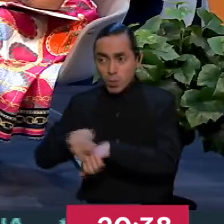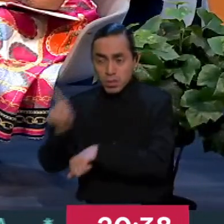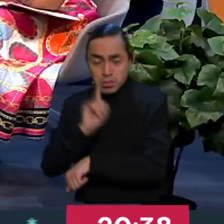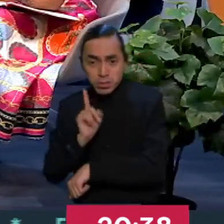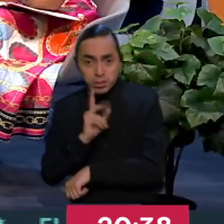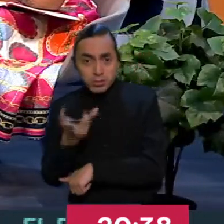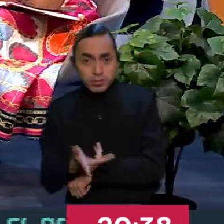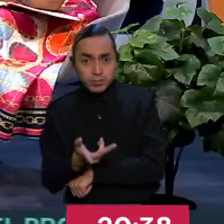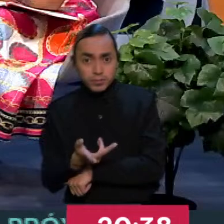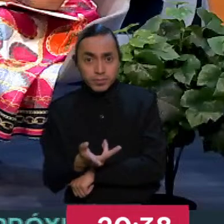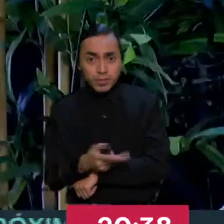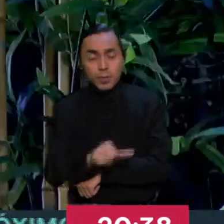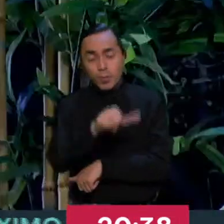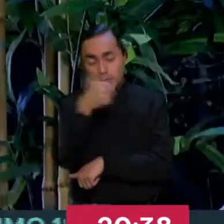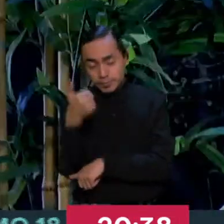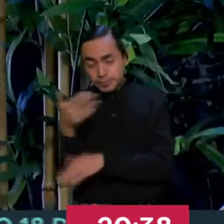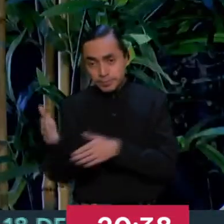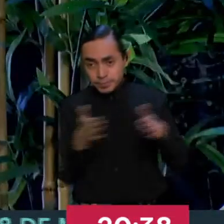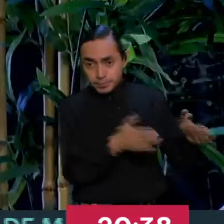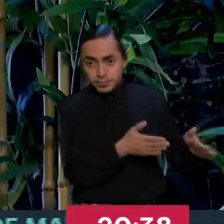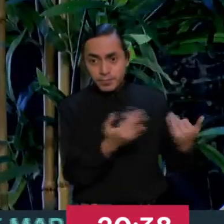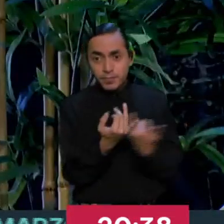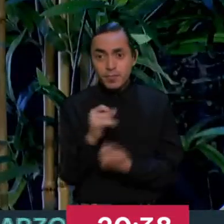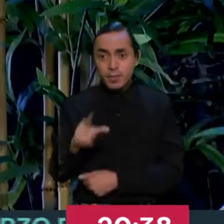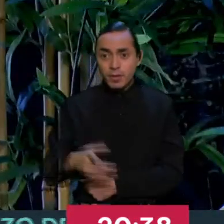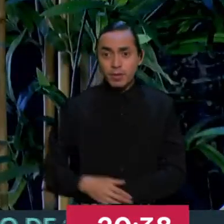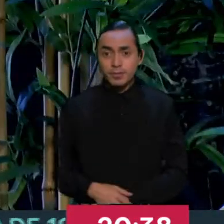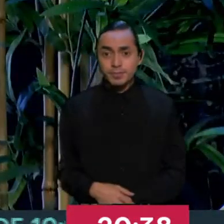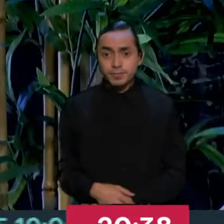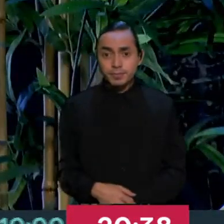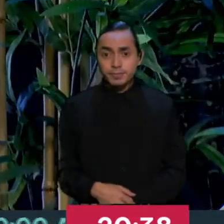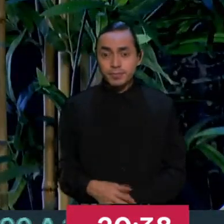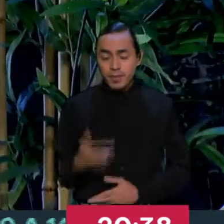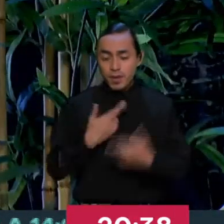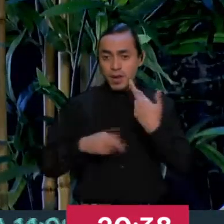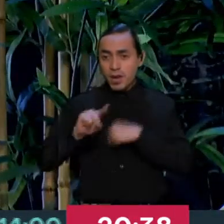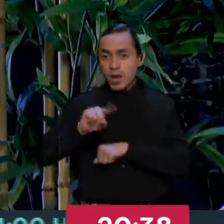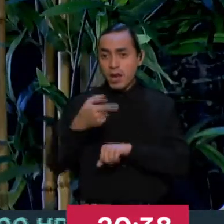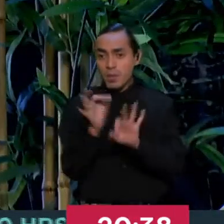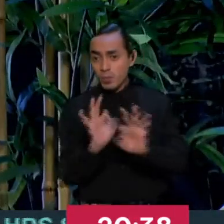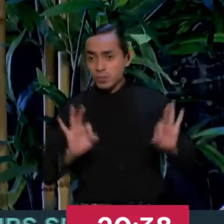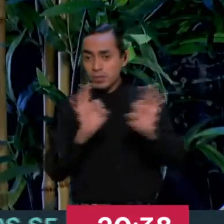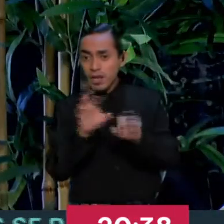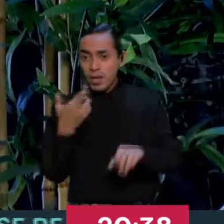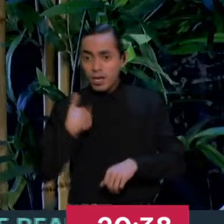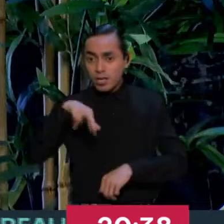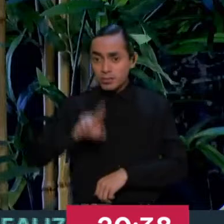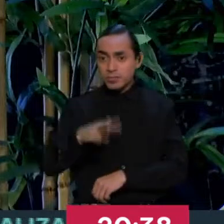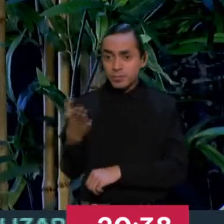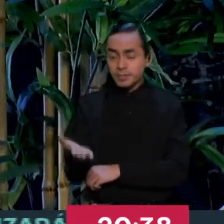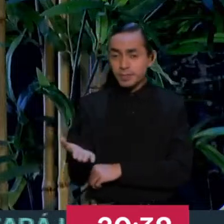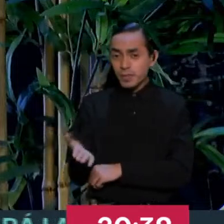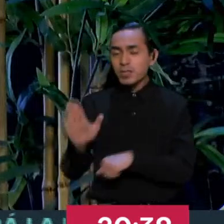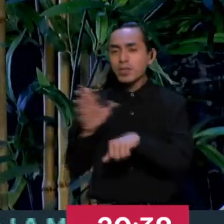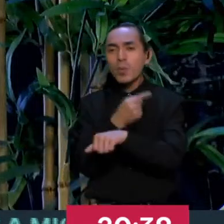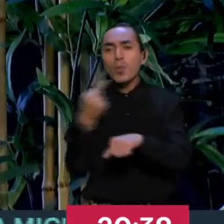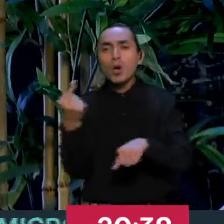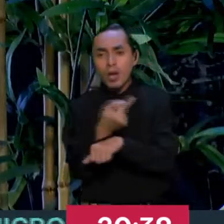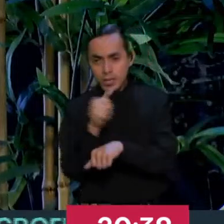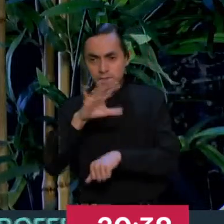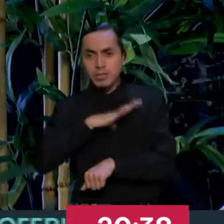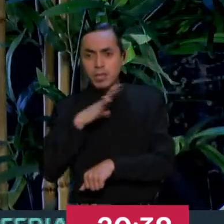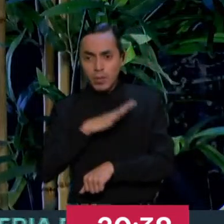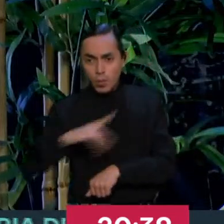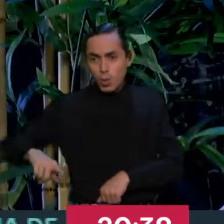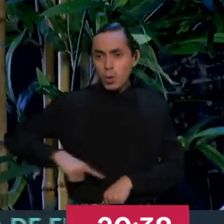también me regreso a la importancia de la representatividad también, porque aunque hemos tenido gobiernos de izquierda y representantes,